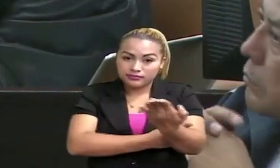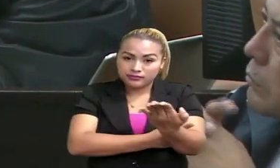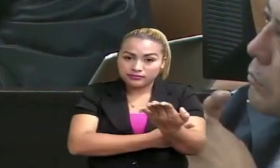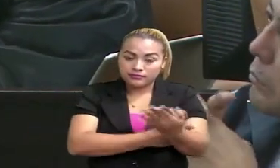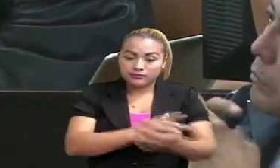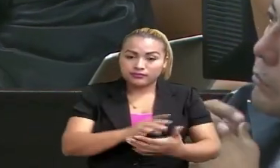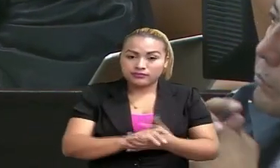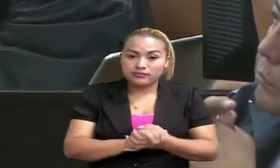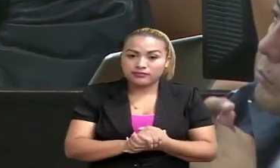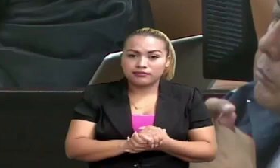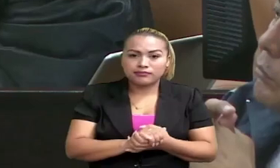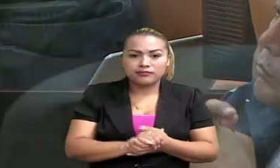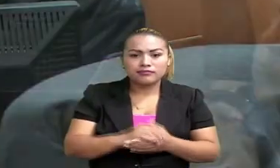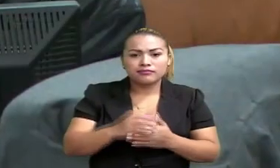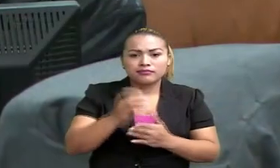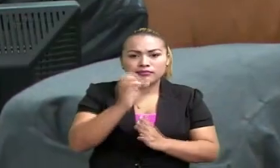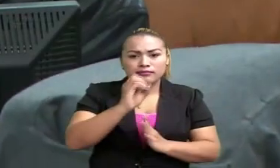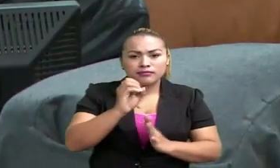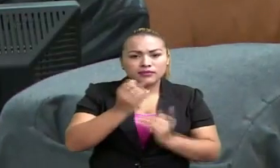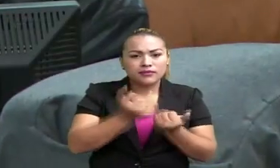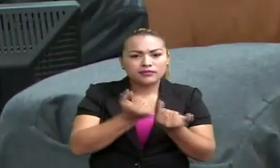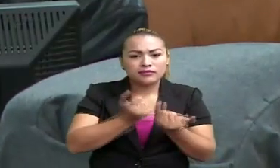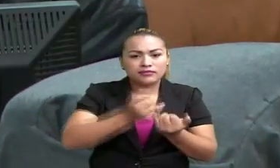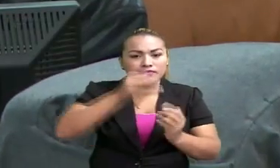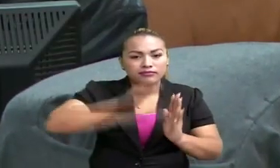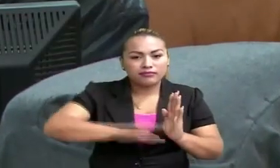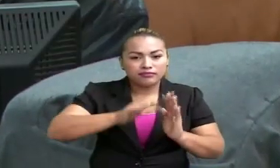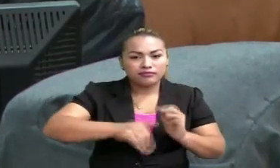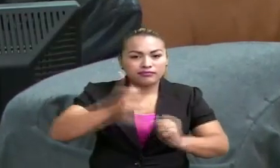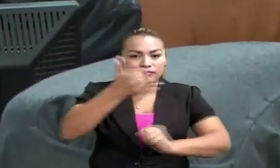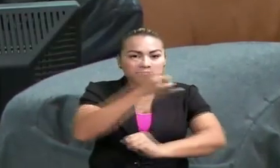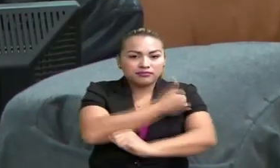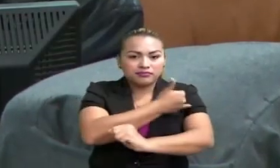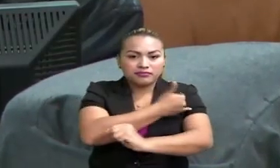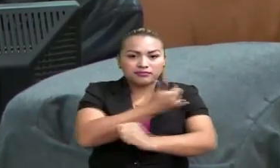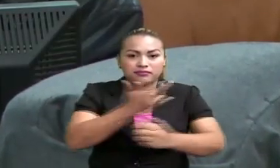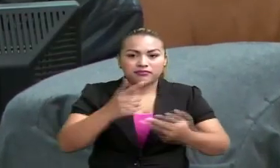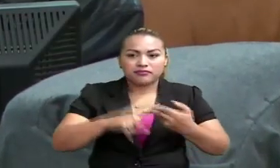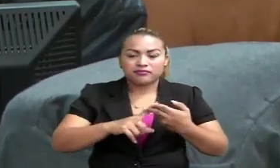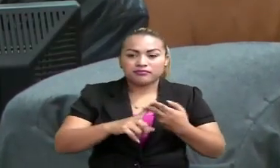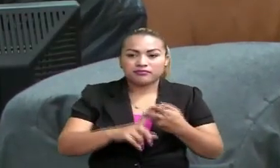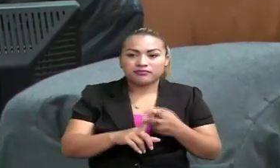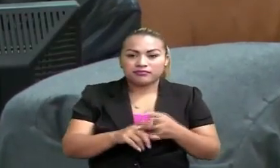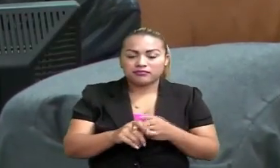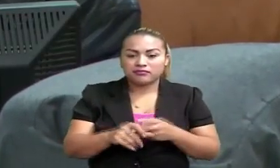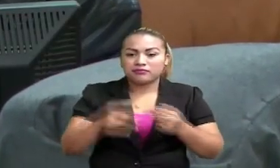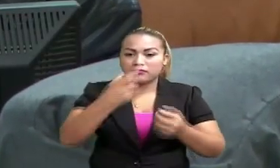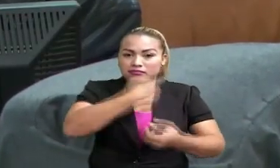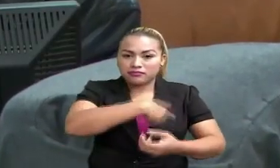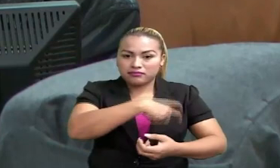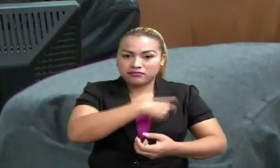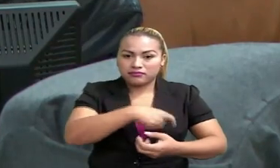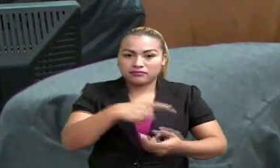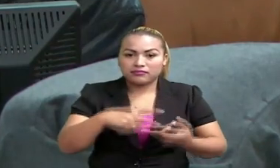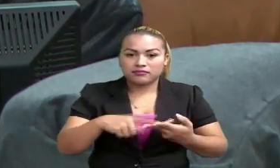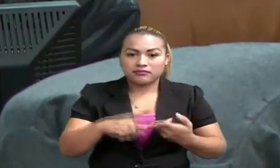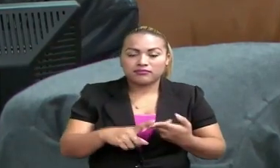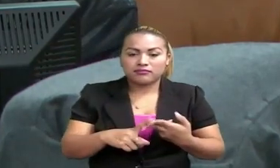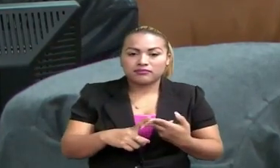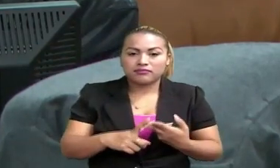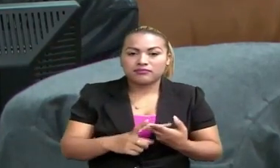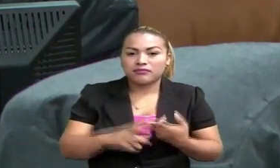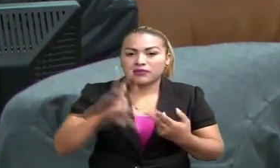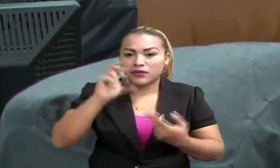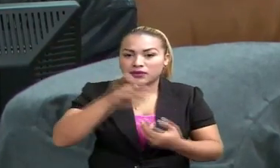y que reduzcamos hospitales, centros de salud, escuelas, que no hagamos